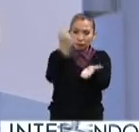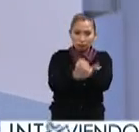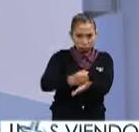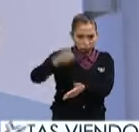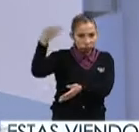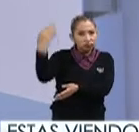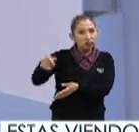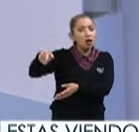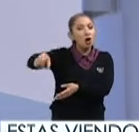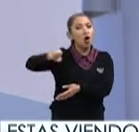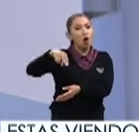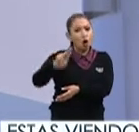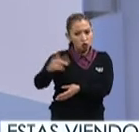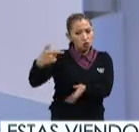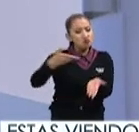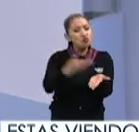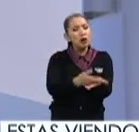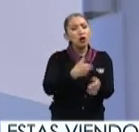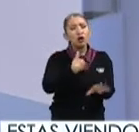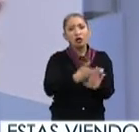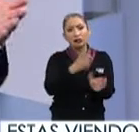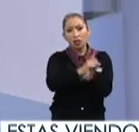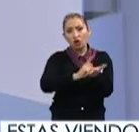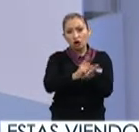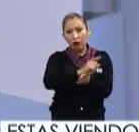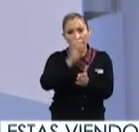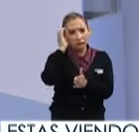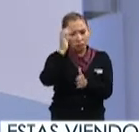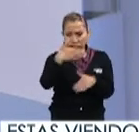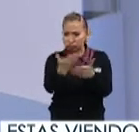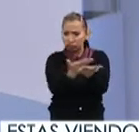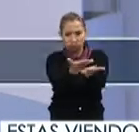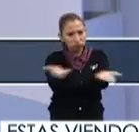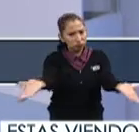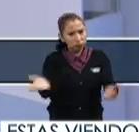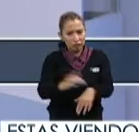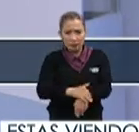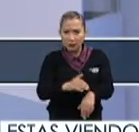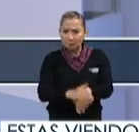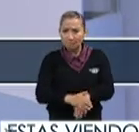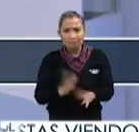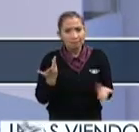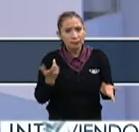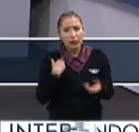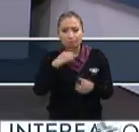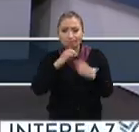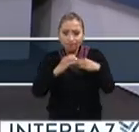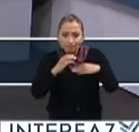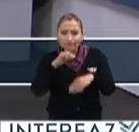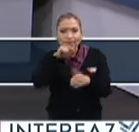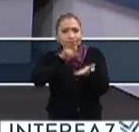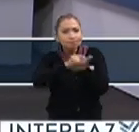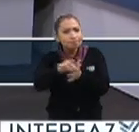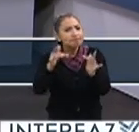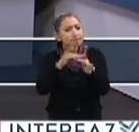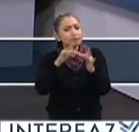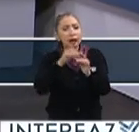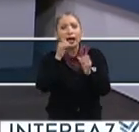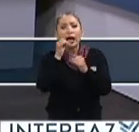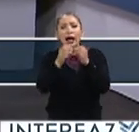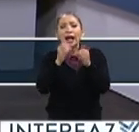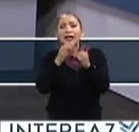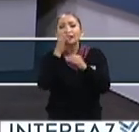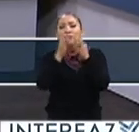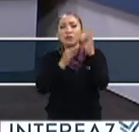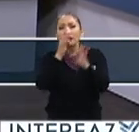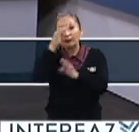la Oficina de las Naciones Unidas contra el Delito y la Droga, que estará a disposición de los colegas. Perfecto, mándenos un tuit o pónganse en comunicación con nosotros a la Agencia